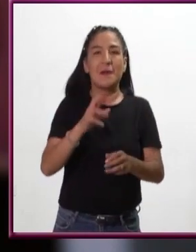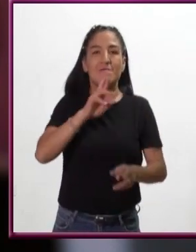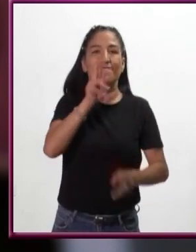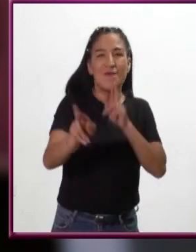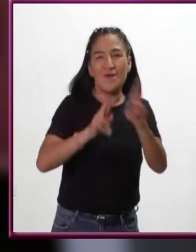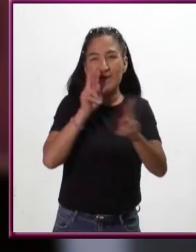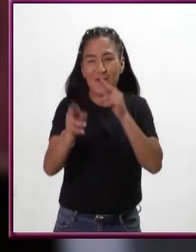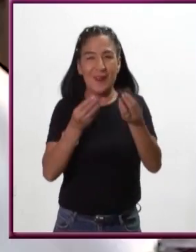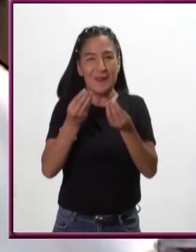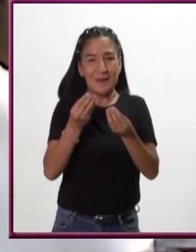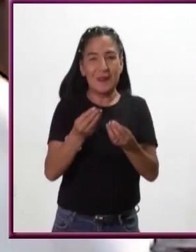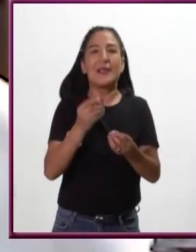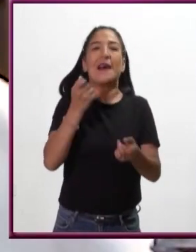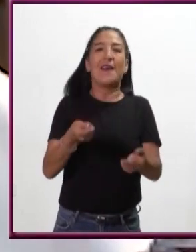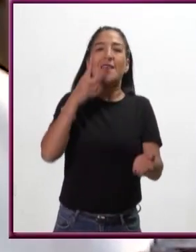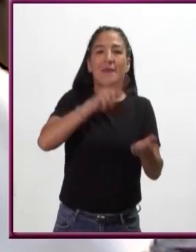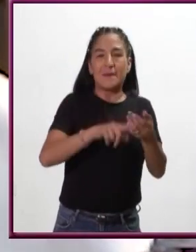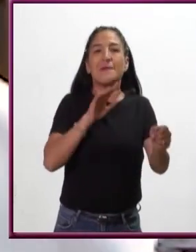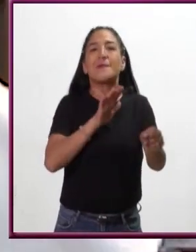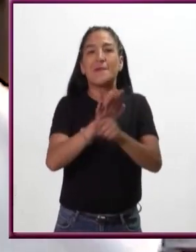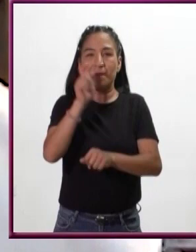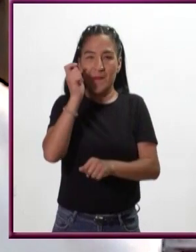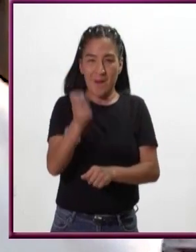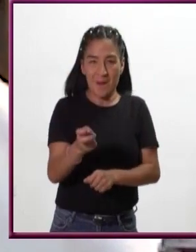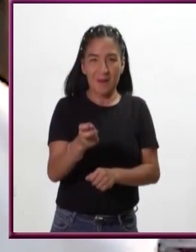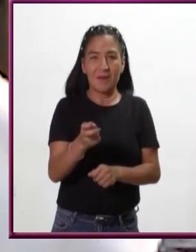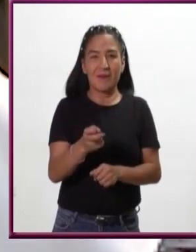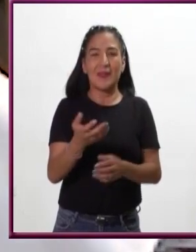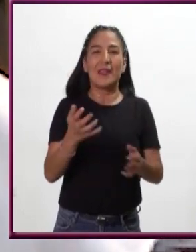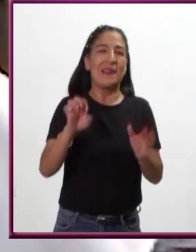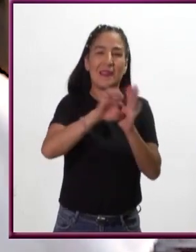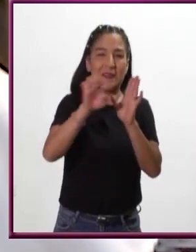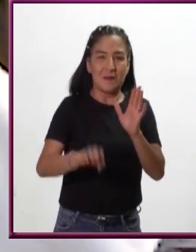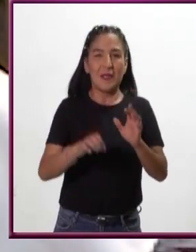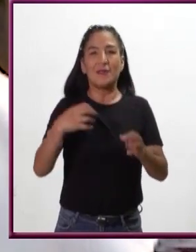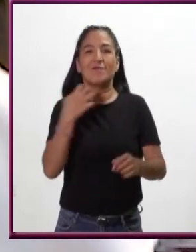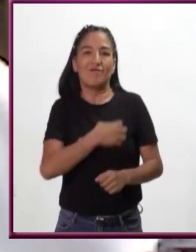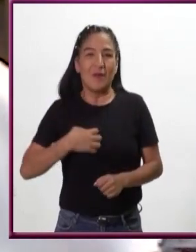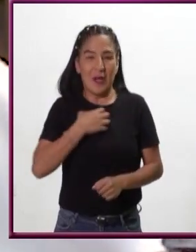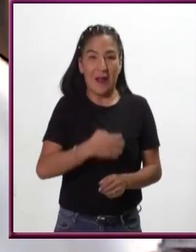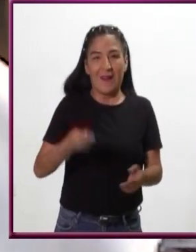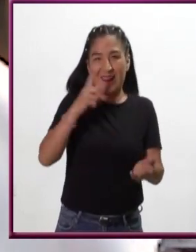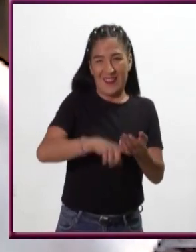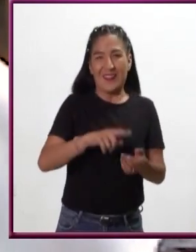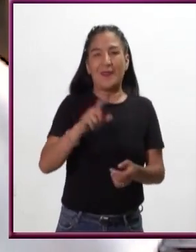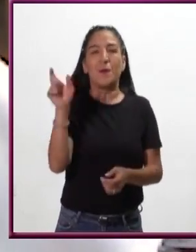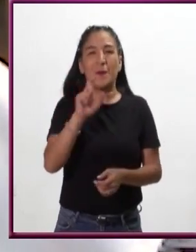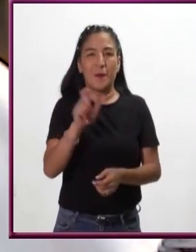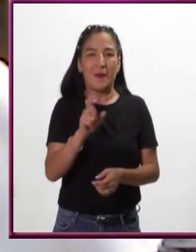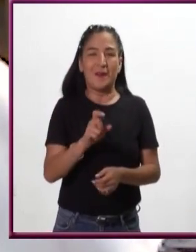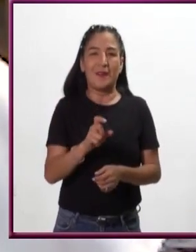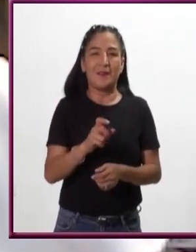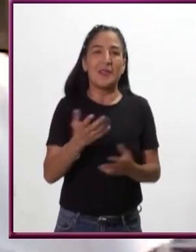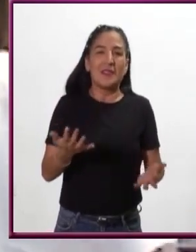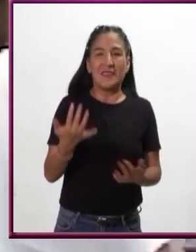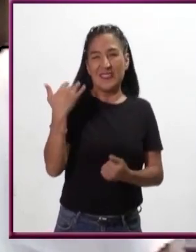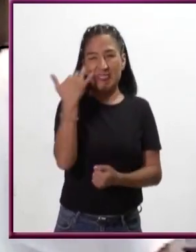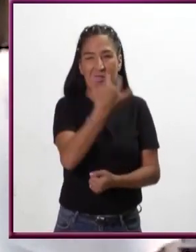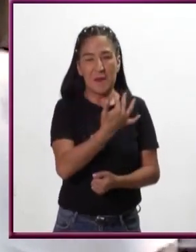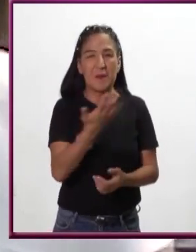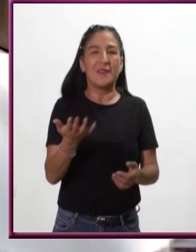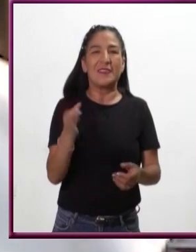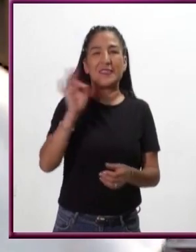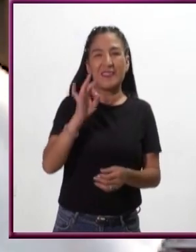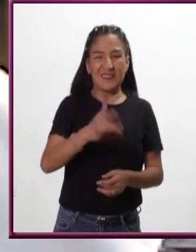de respuestas entre las que están, por ejemplo, las emociones cuando tenemos un